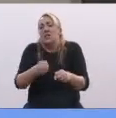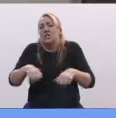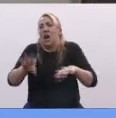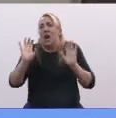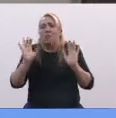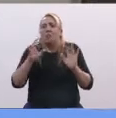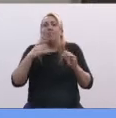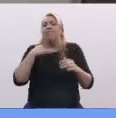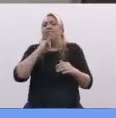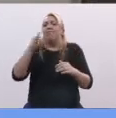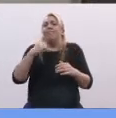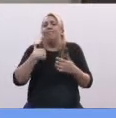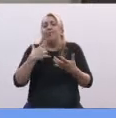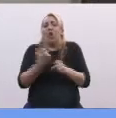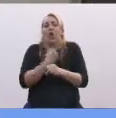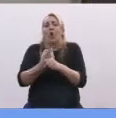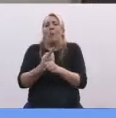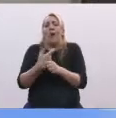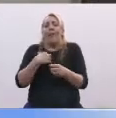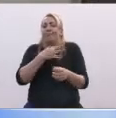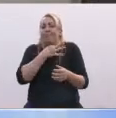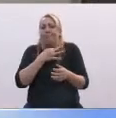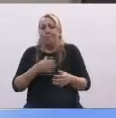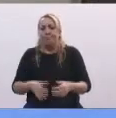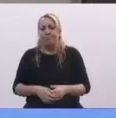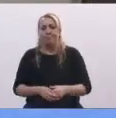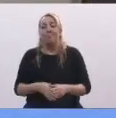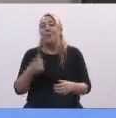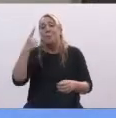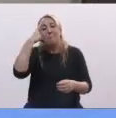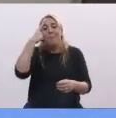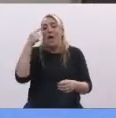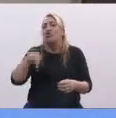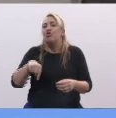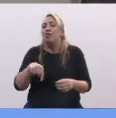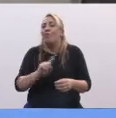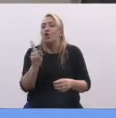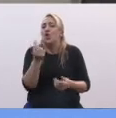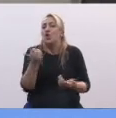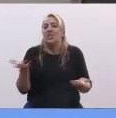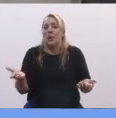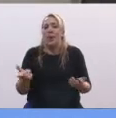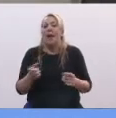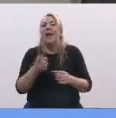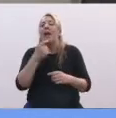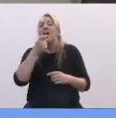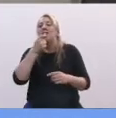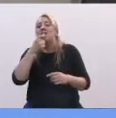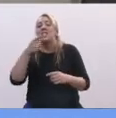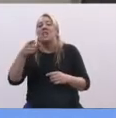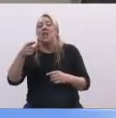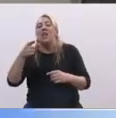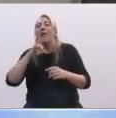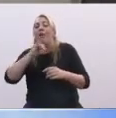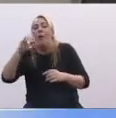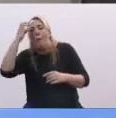demandar al Estado no cobrarlo o judicializarlo, ¿no es cierto? Bueno, creo que no sirve de nada, ni que lo judicialicen, ni que deje